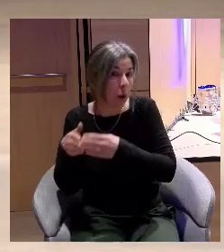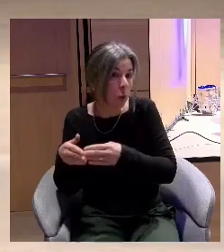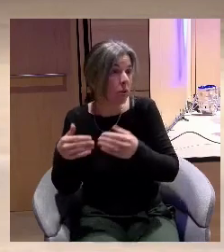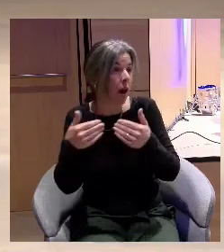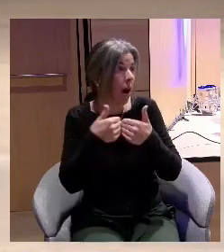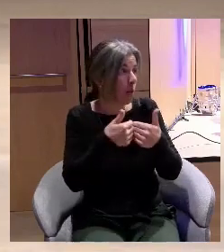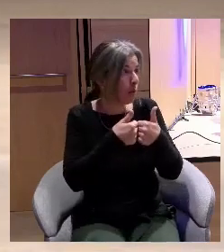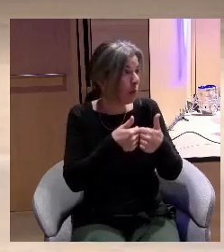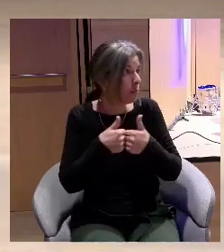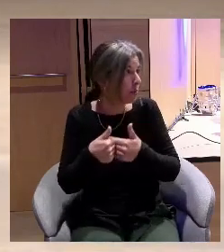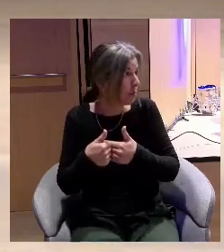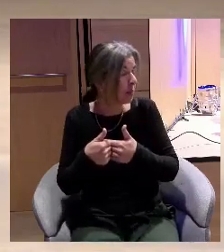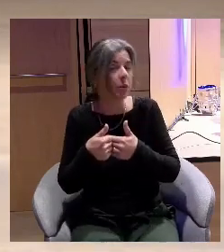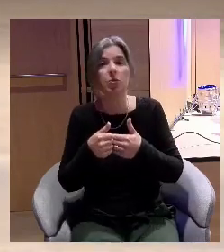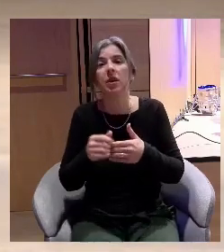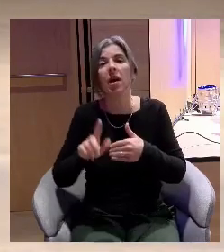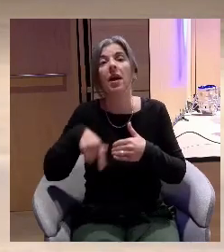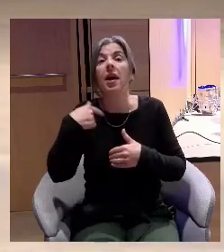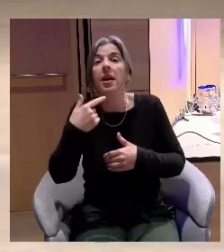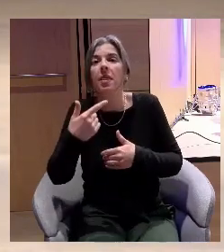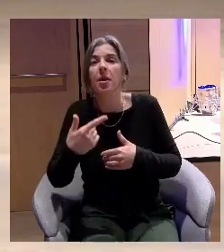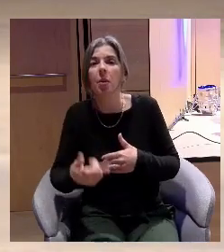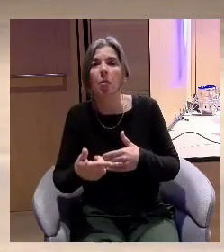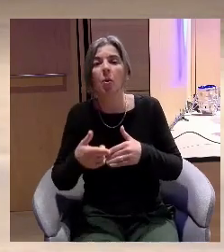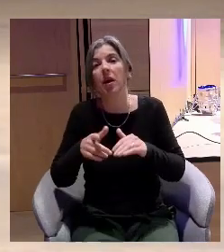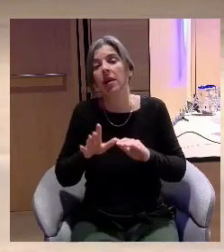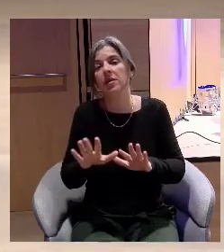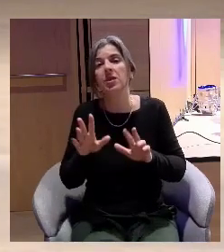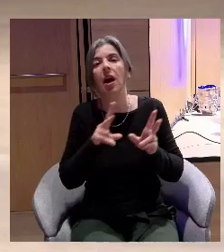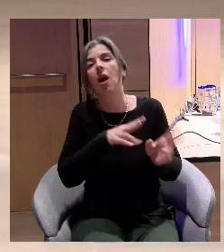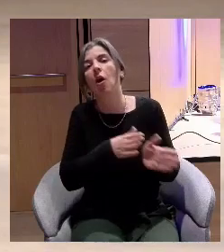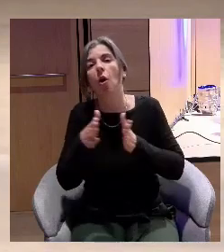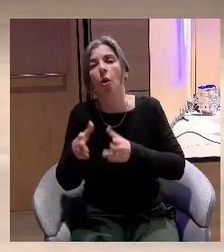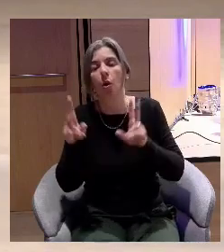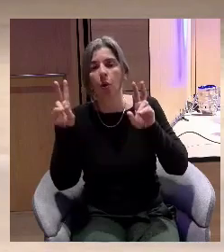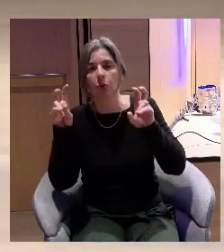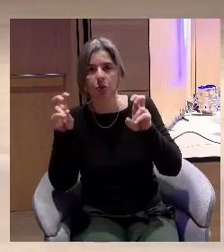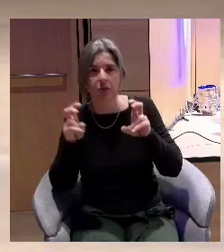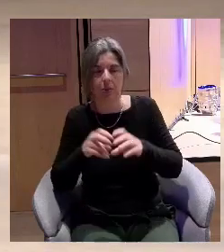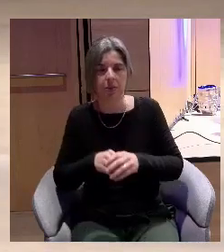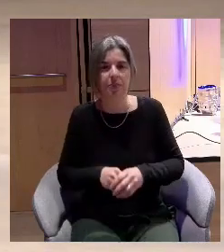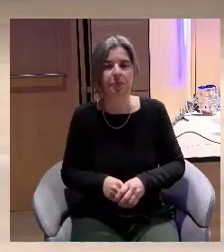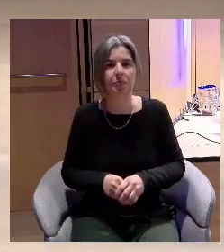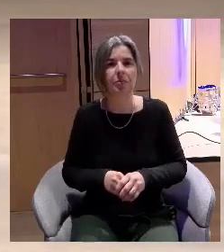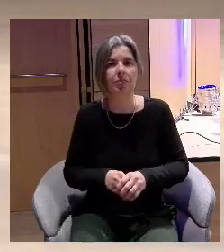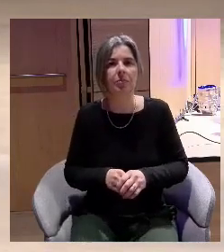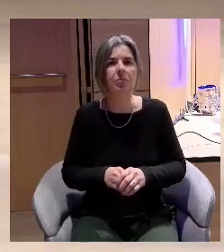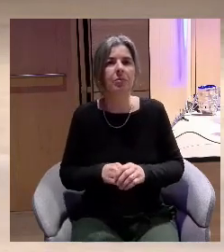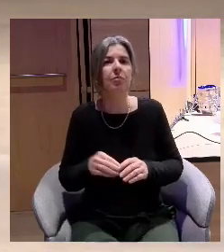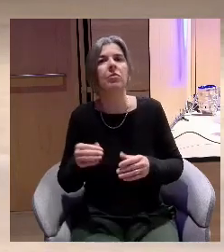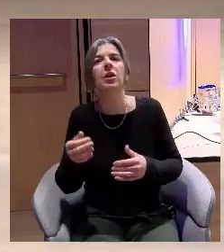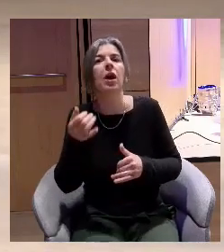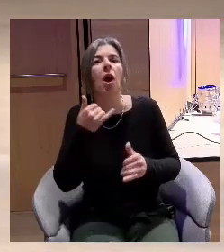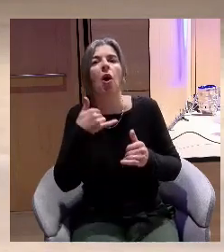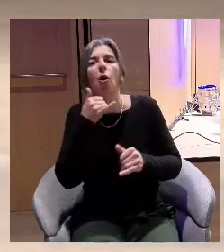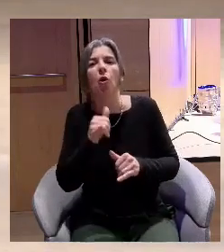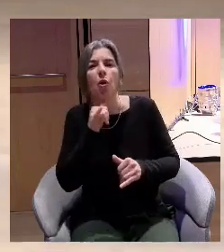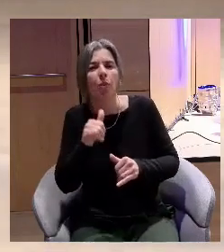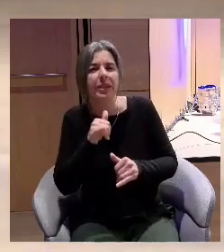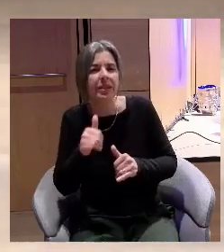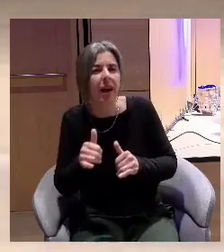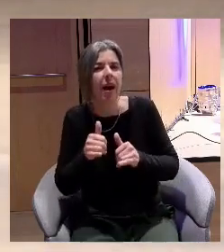después ya nos metemos en la dimensión nacional del observatorio. ¿Alguna reflexión, algún comentario?